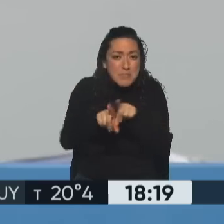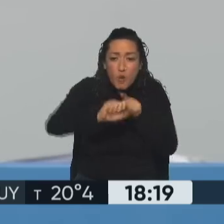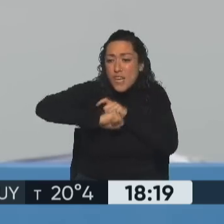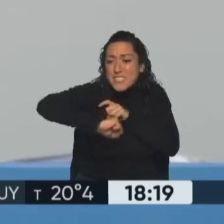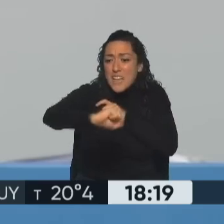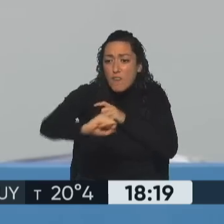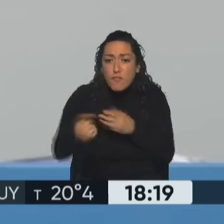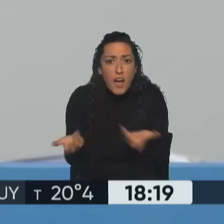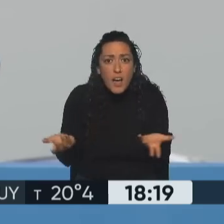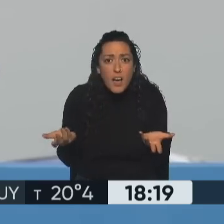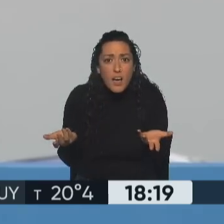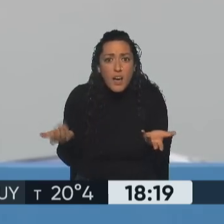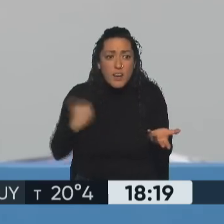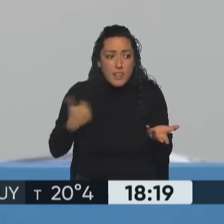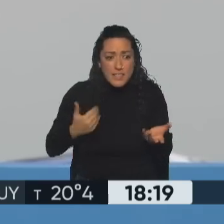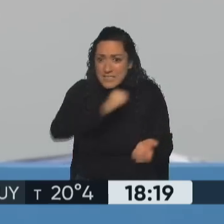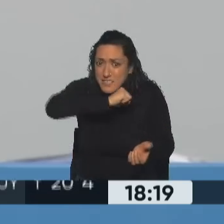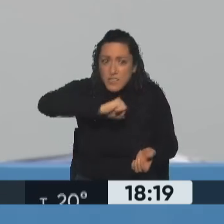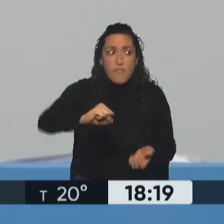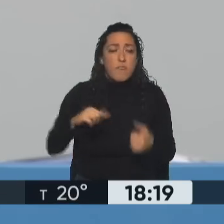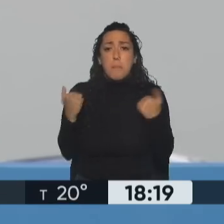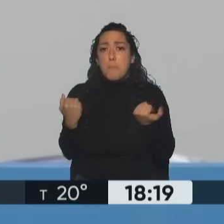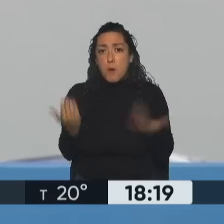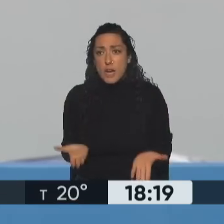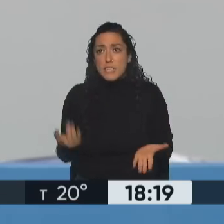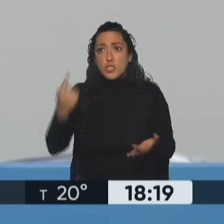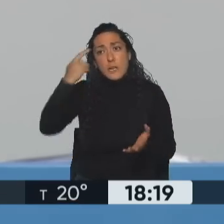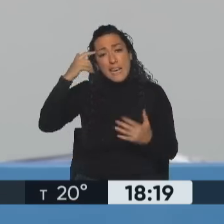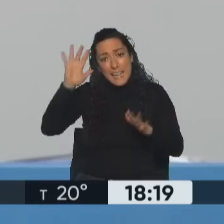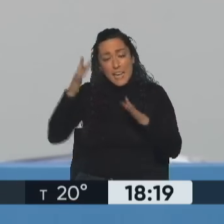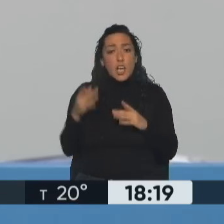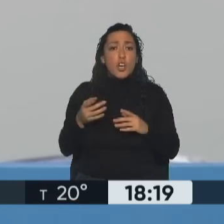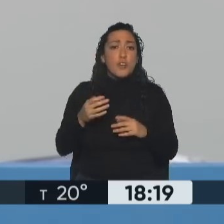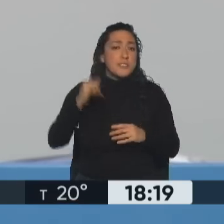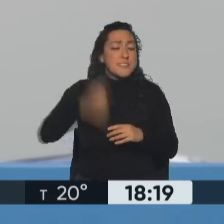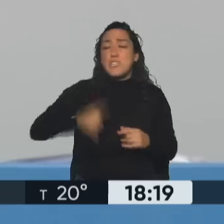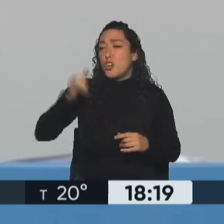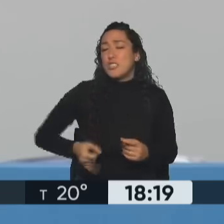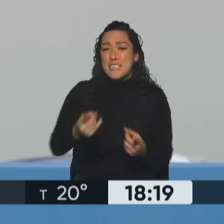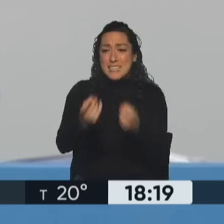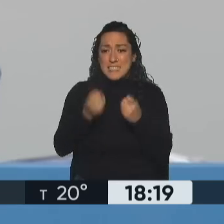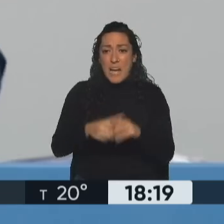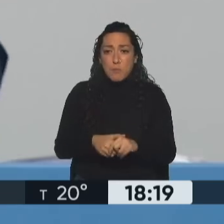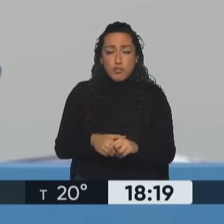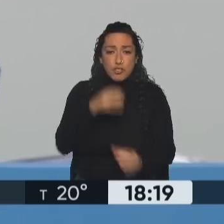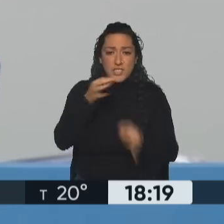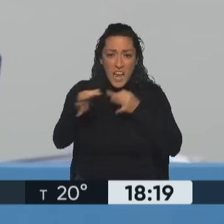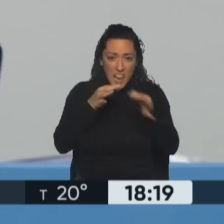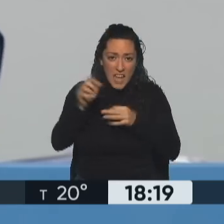estafa de los argentinos. Por eso creo que es necesario charlar estas cosas